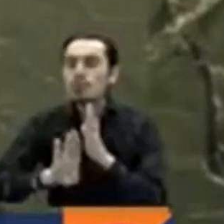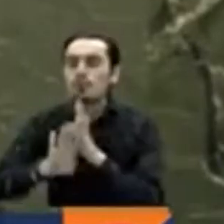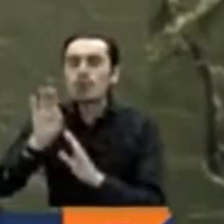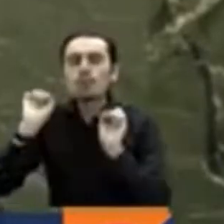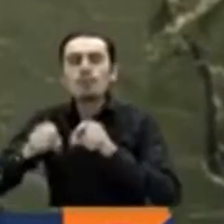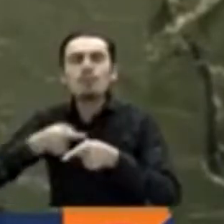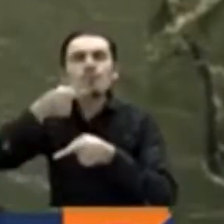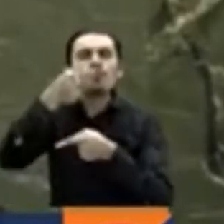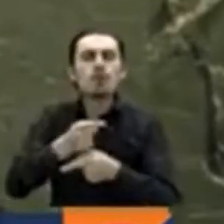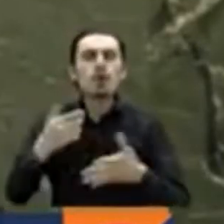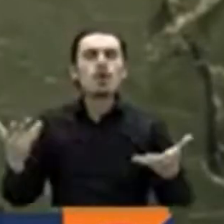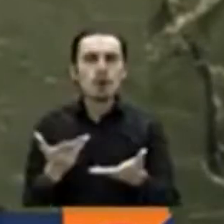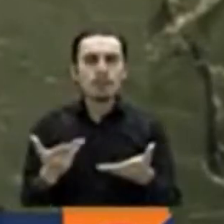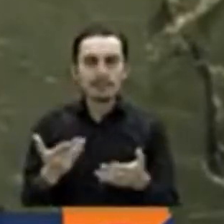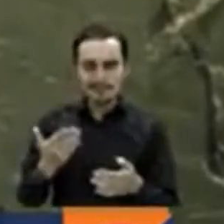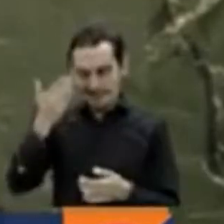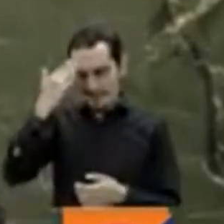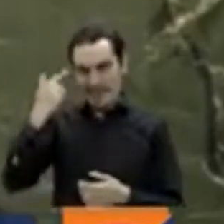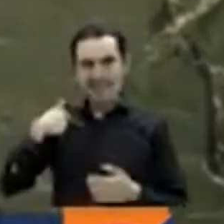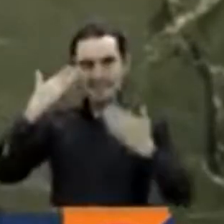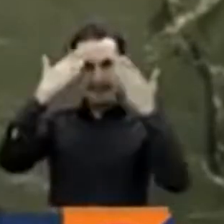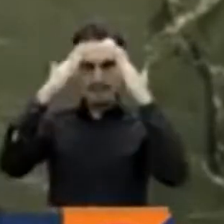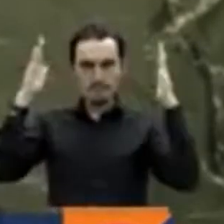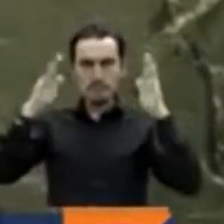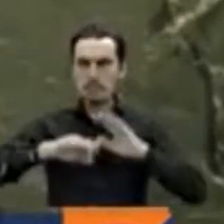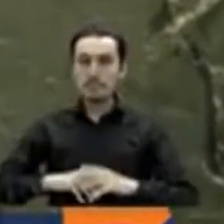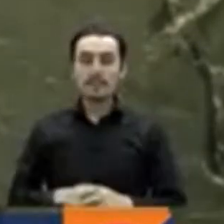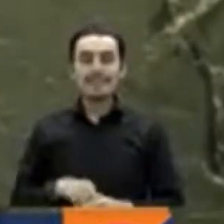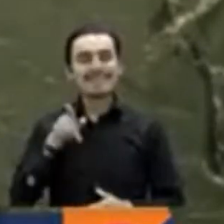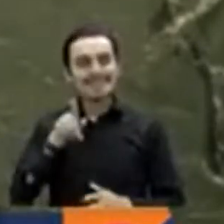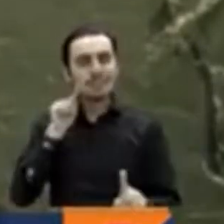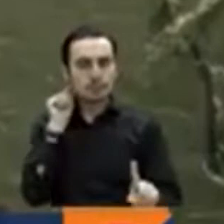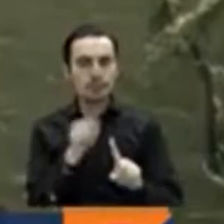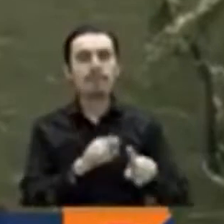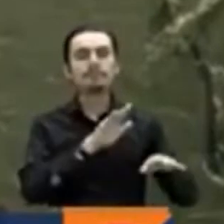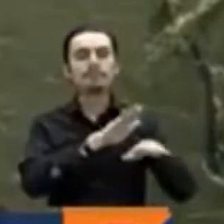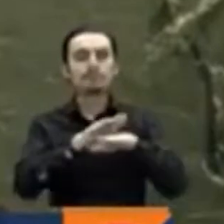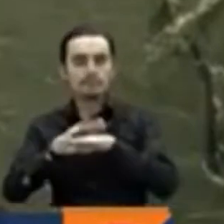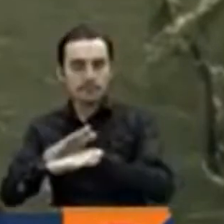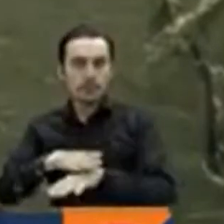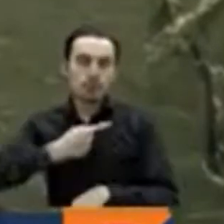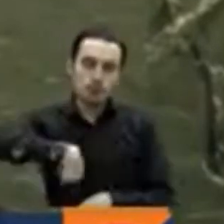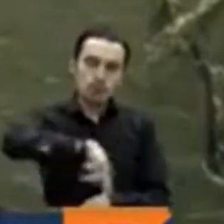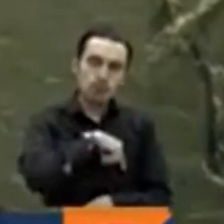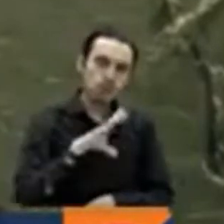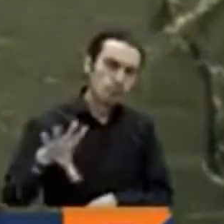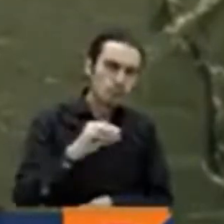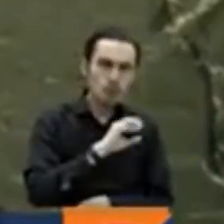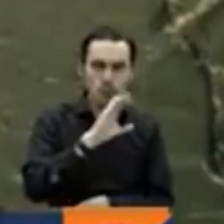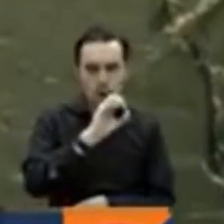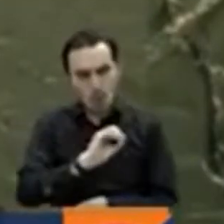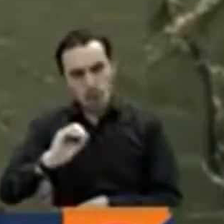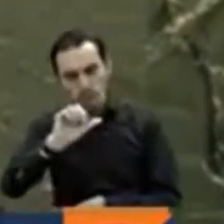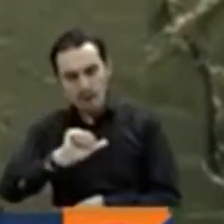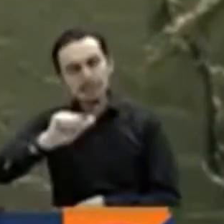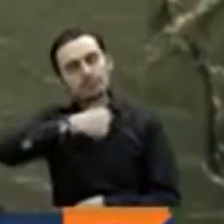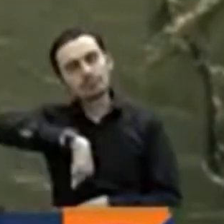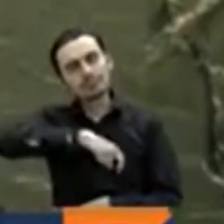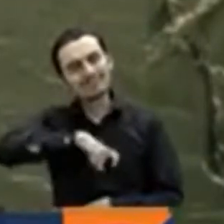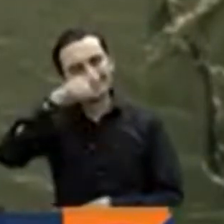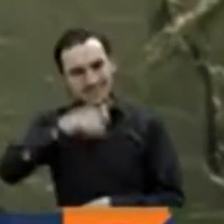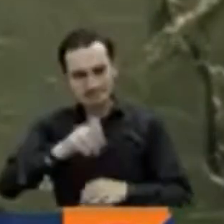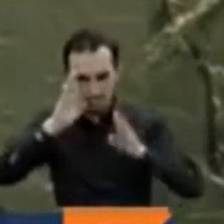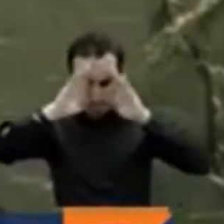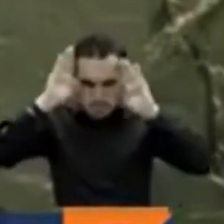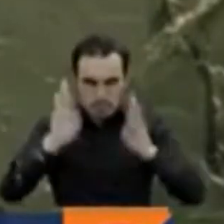lograr con mayor democracia. Y ese es el llamado al que todos y todas debemos hoy día